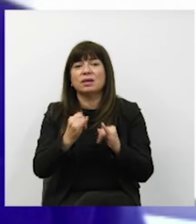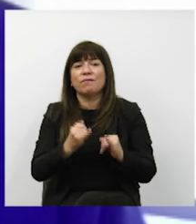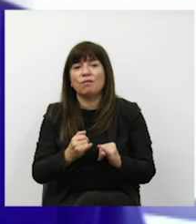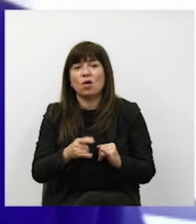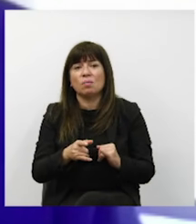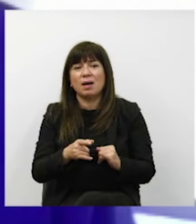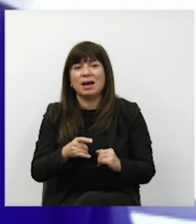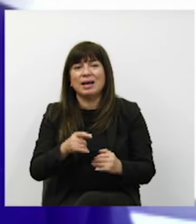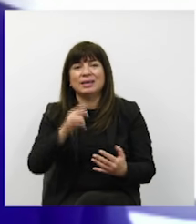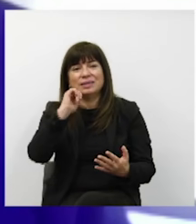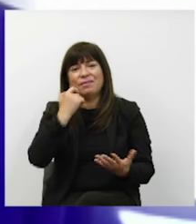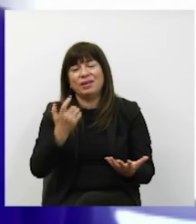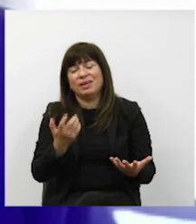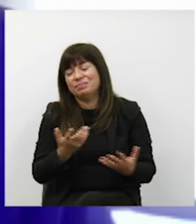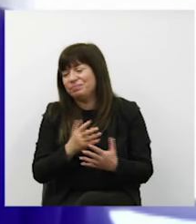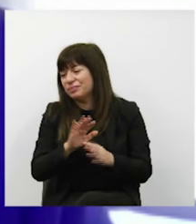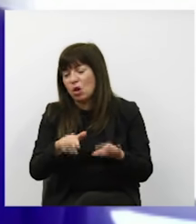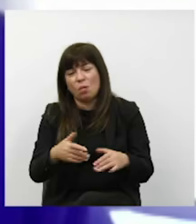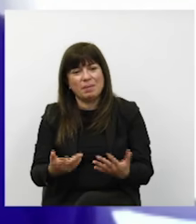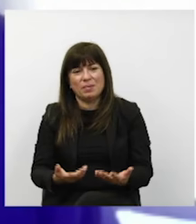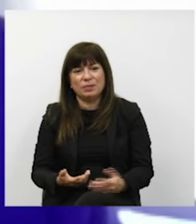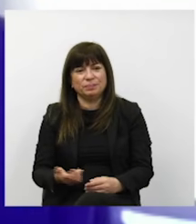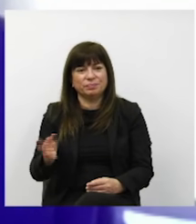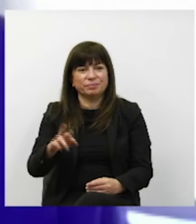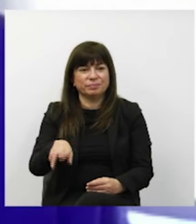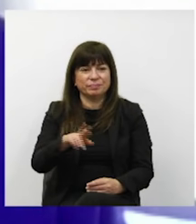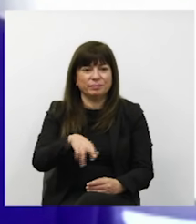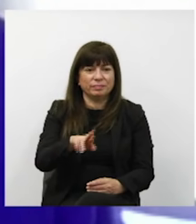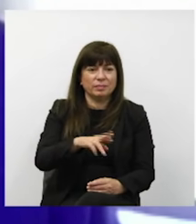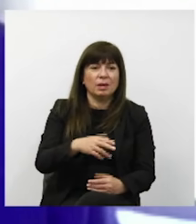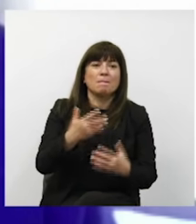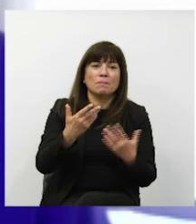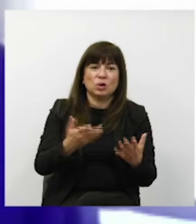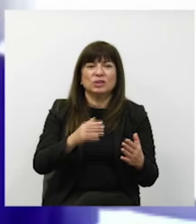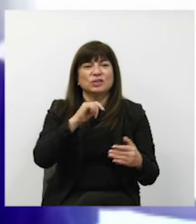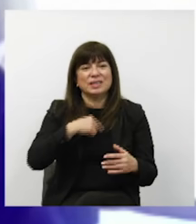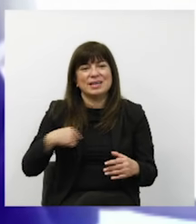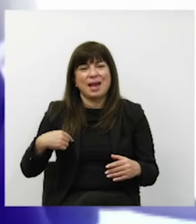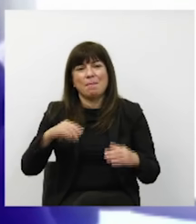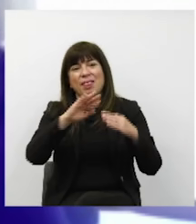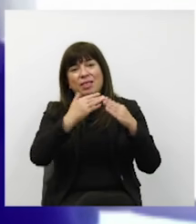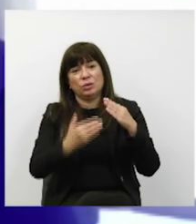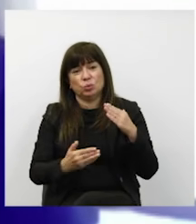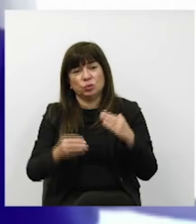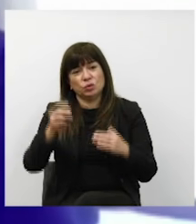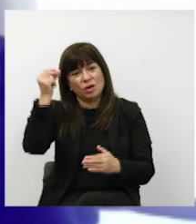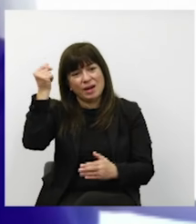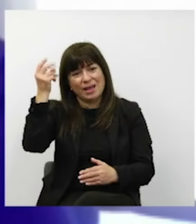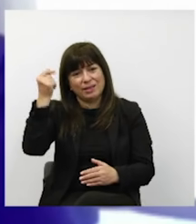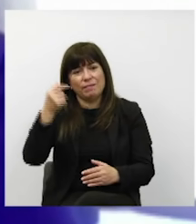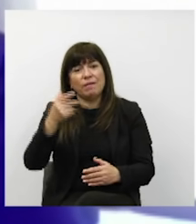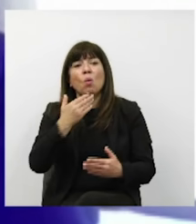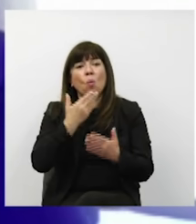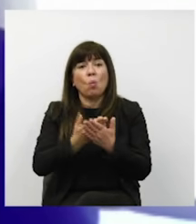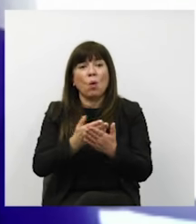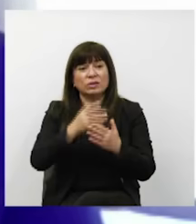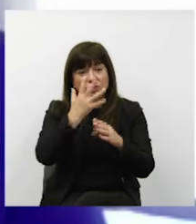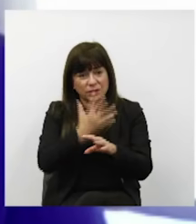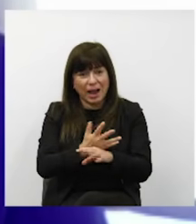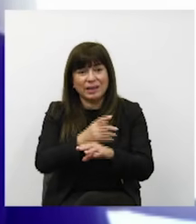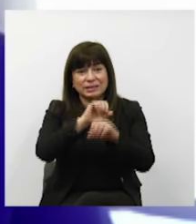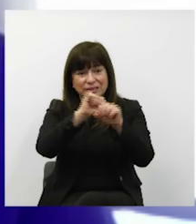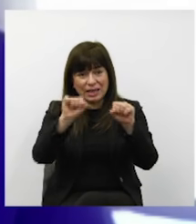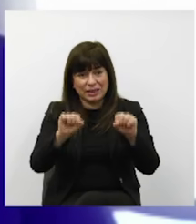va a significar que unos pierden. Por eso se llama destrucción creativa. O sea, cuando tú tienes un sistema político en que